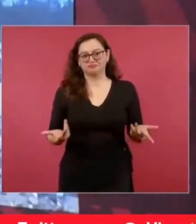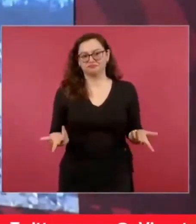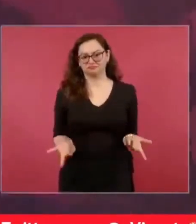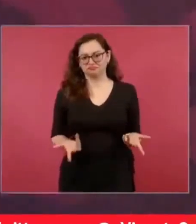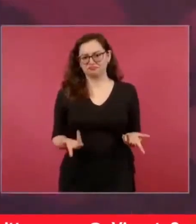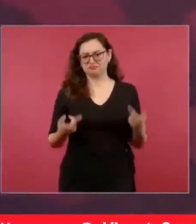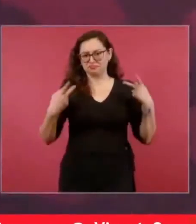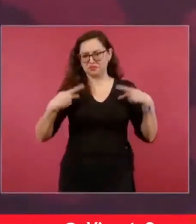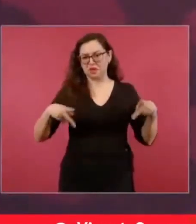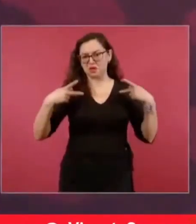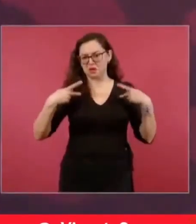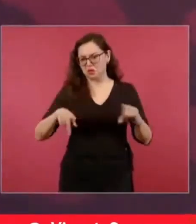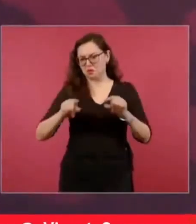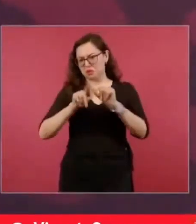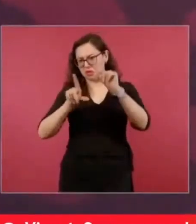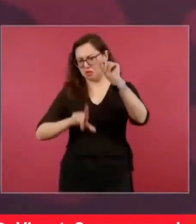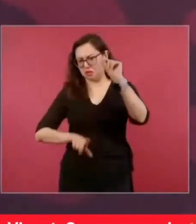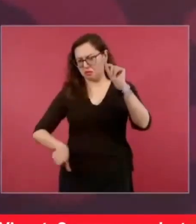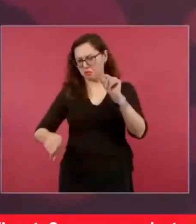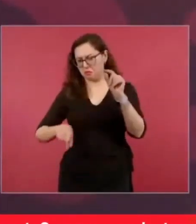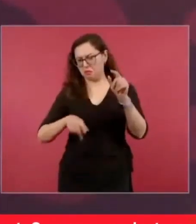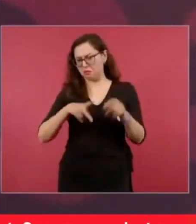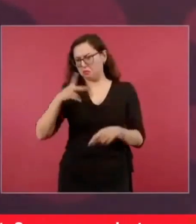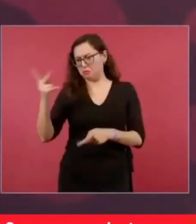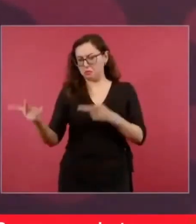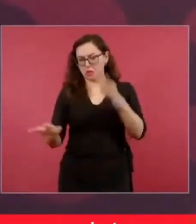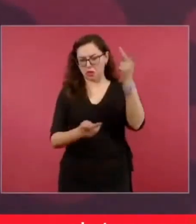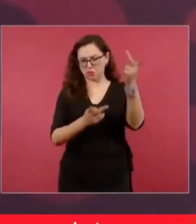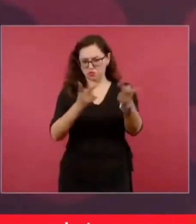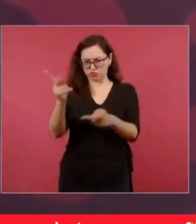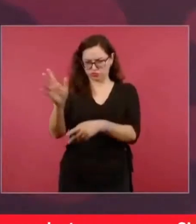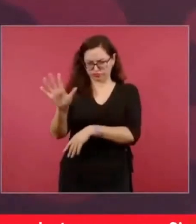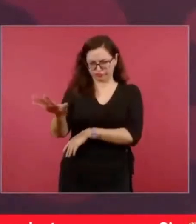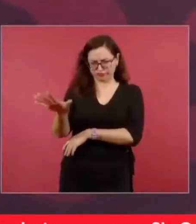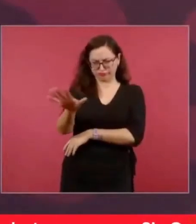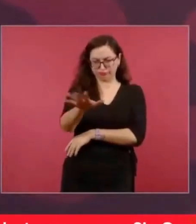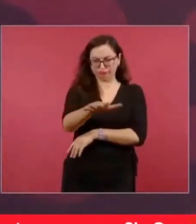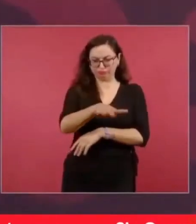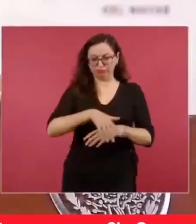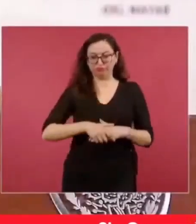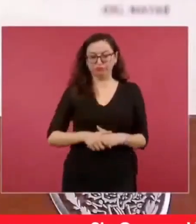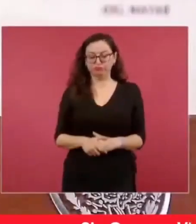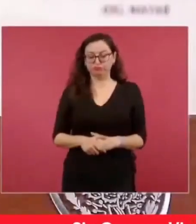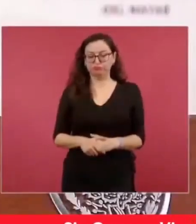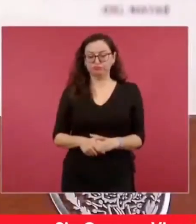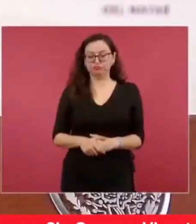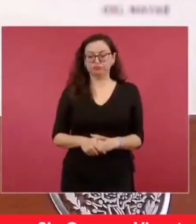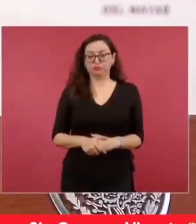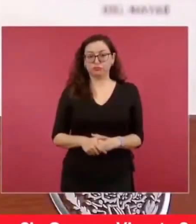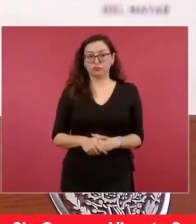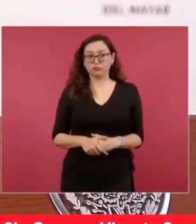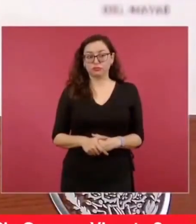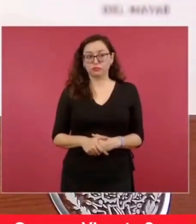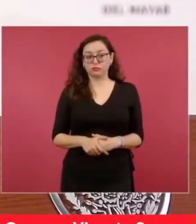mexicanos ustedes quisieran que fuese como antes